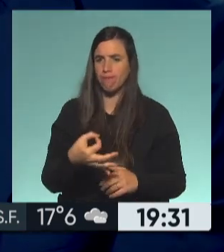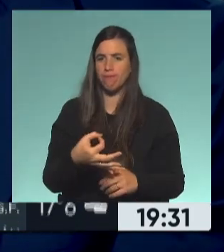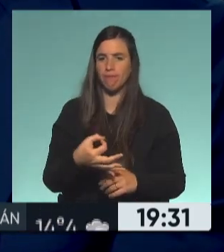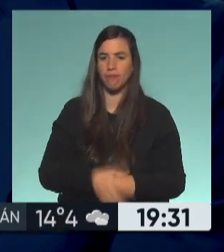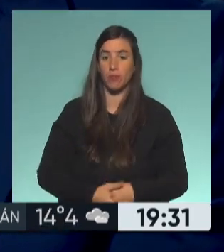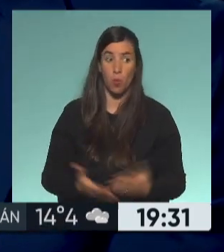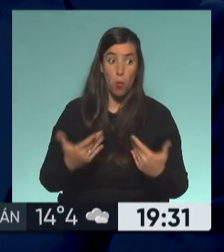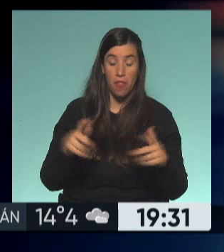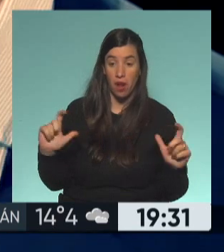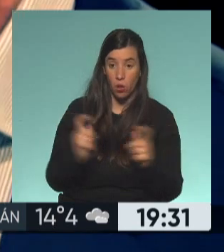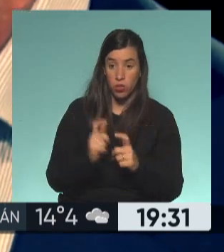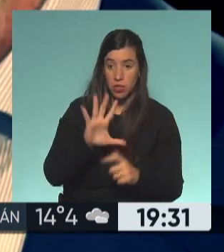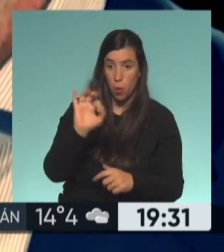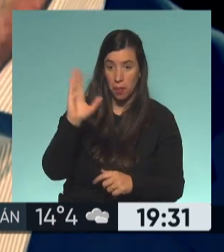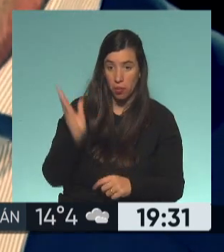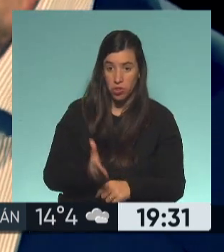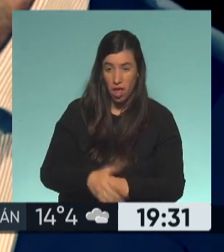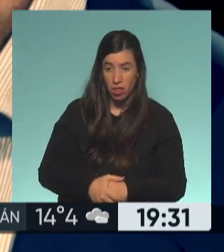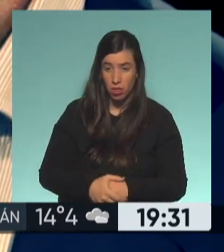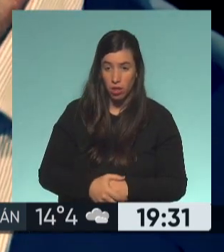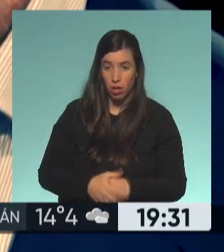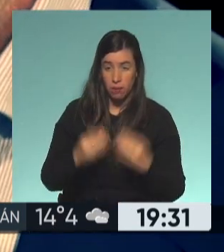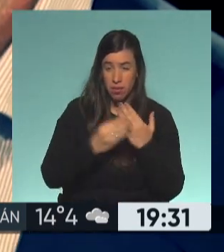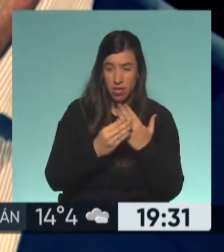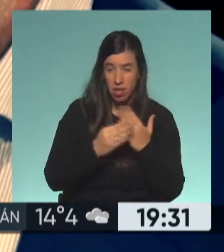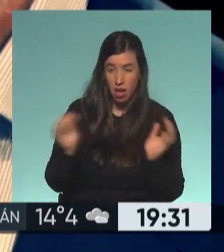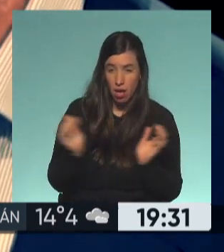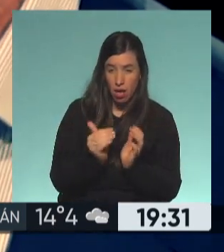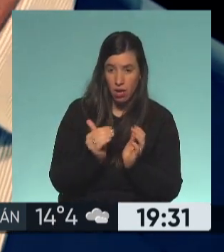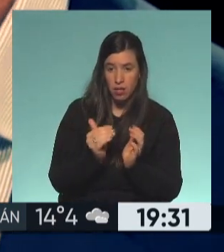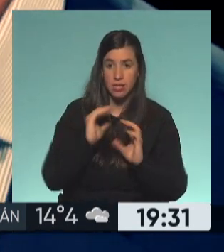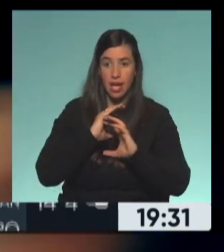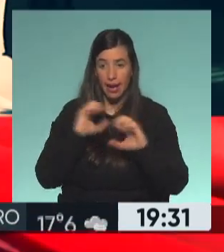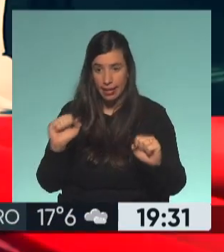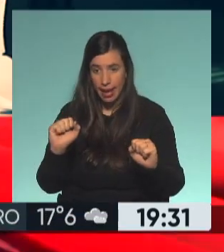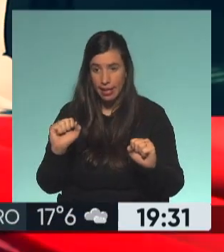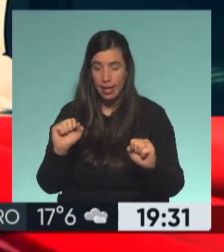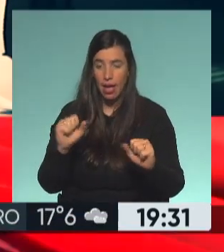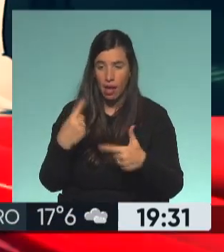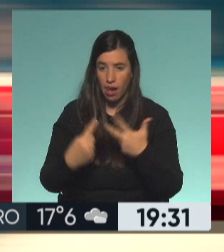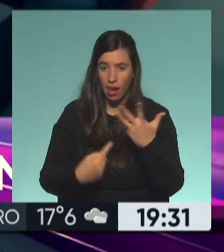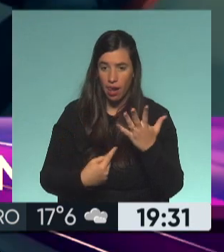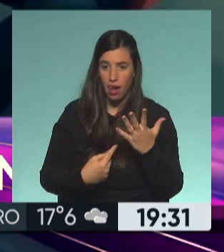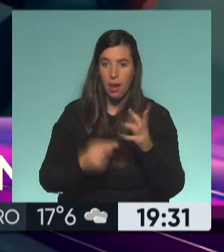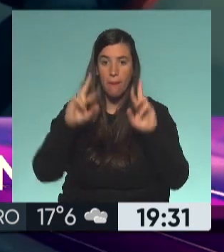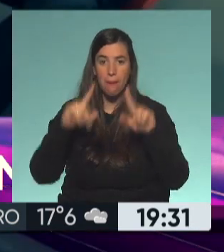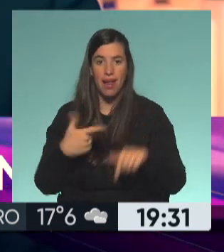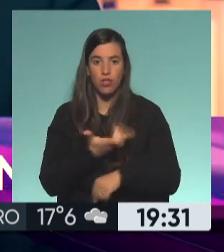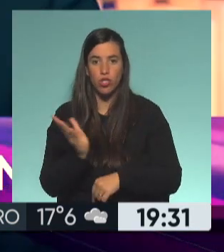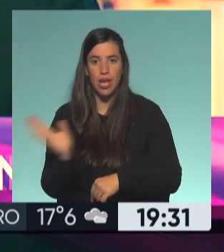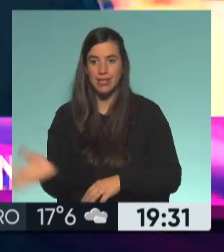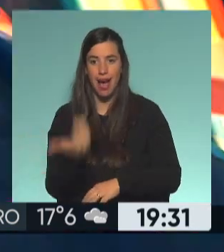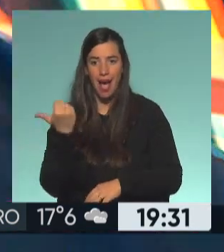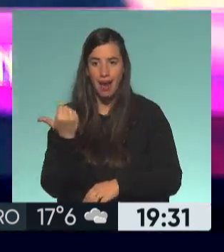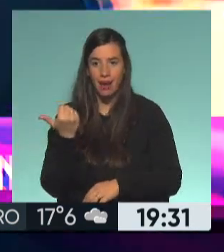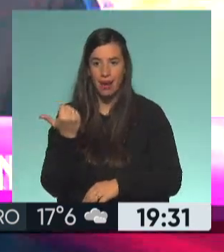mitad los ministerios. Reduciendo ministerios, cuando reducís un ministerio, reducir la secretaría, las subsecretarías. Sacar los planes sociales. Eliminamos el Banco